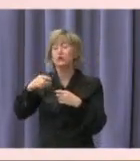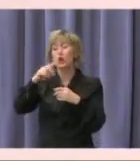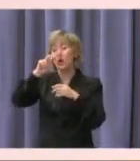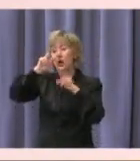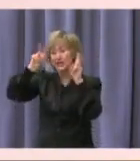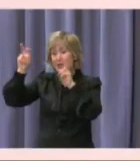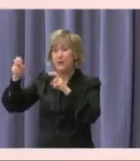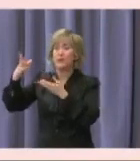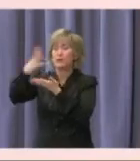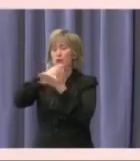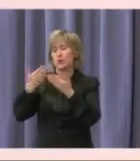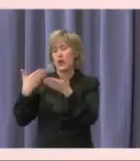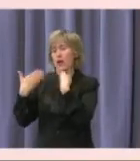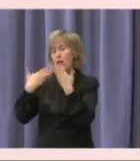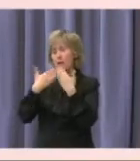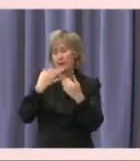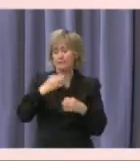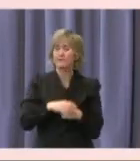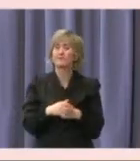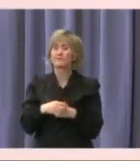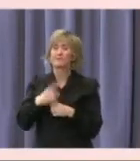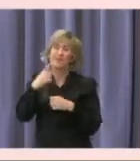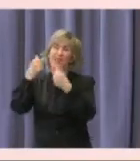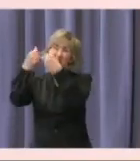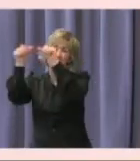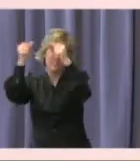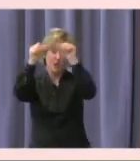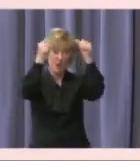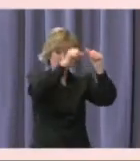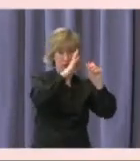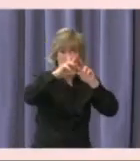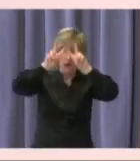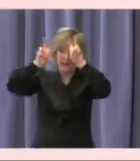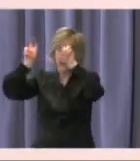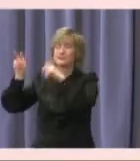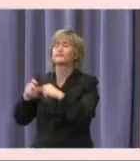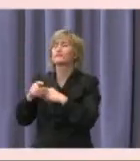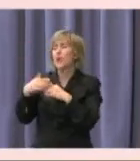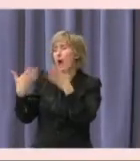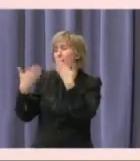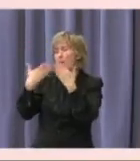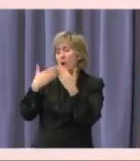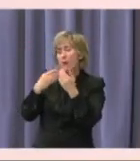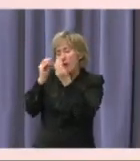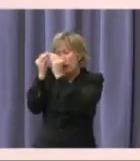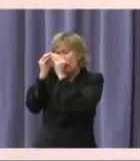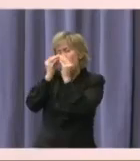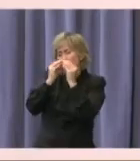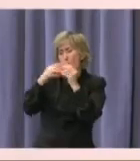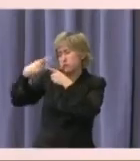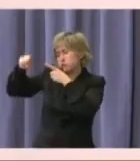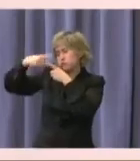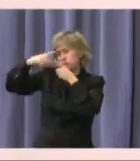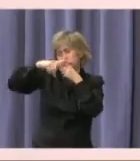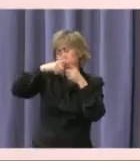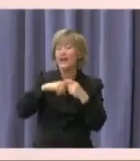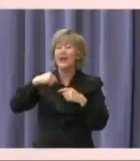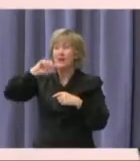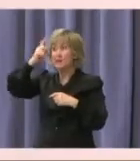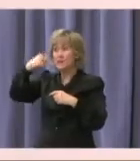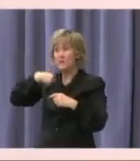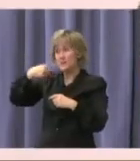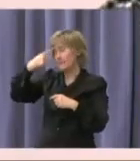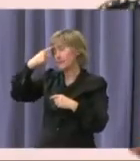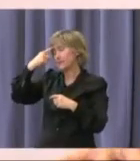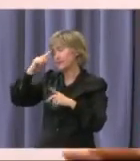de cosas. El tema de los estereotipos. Bueno, los estereotipos se podía trabajar de miles de maneras. Pero a mí quizás lo que más me interesa son los